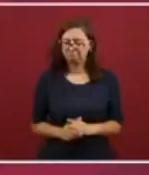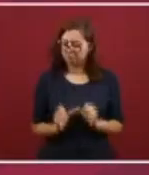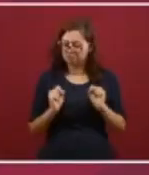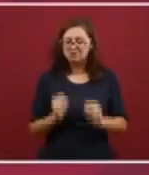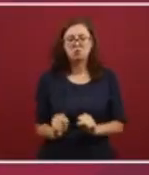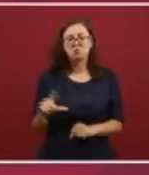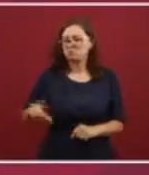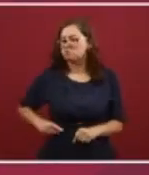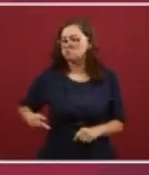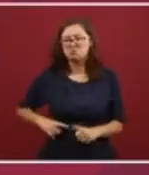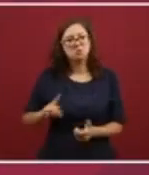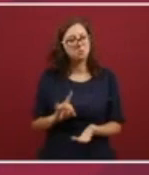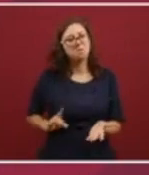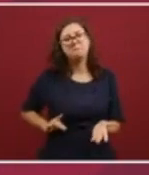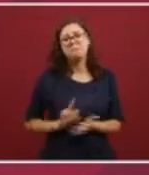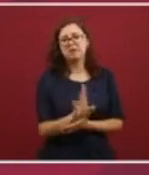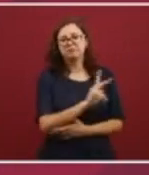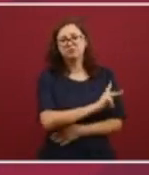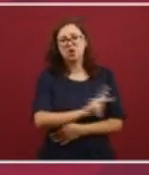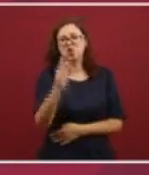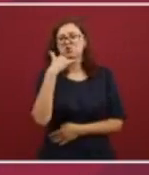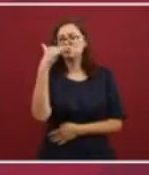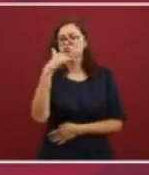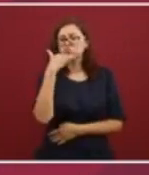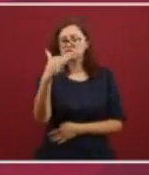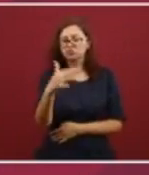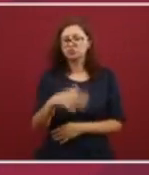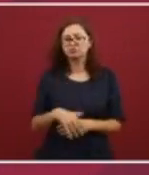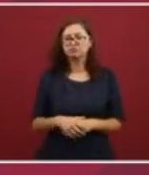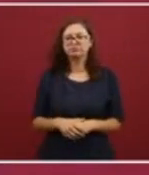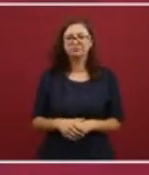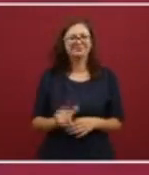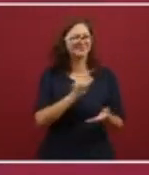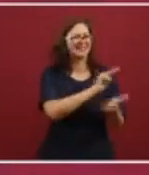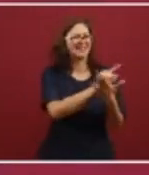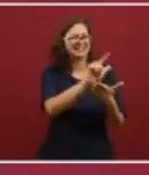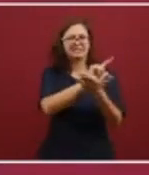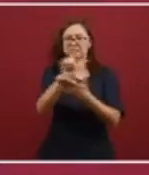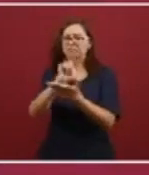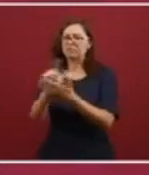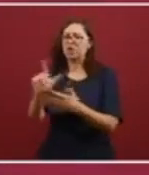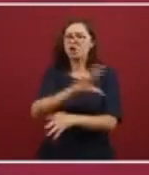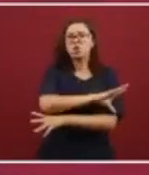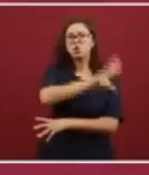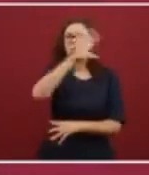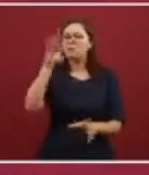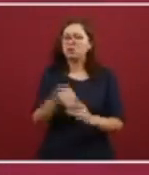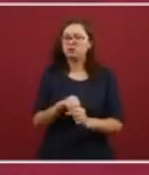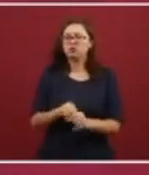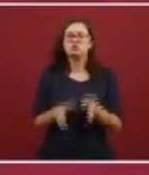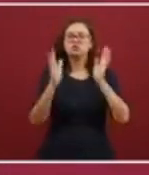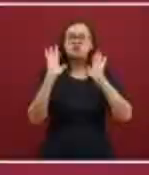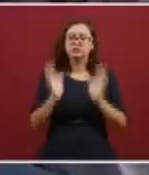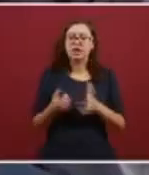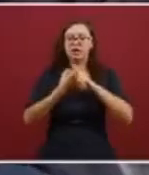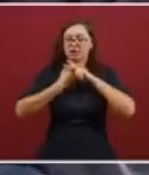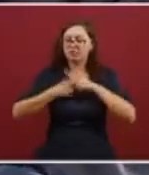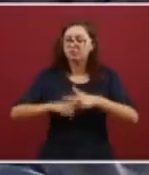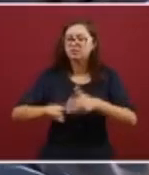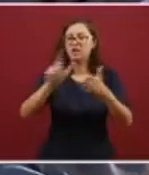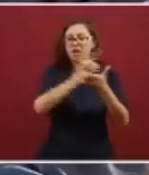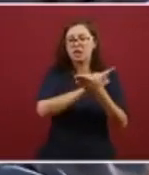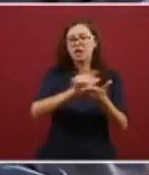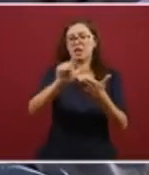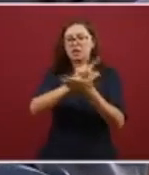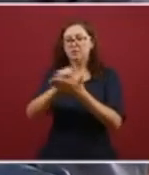del gobierno, todos, se va a limpiar por completo, ya empezó la limpia arriba. Ya les